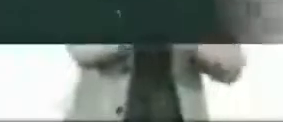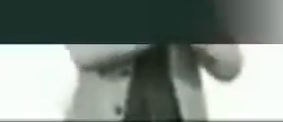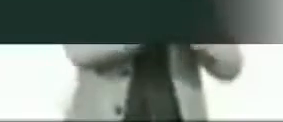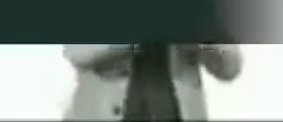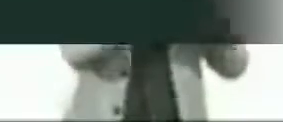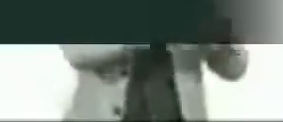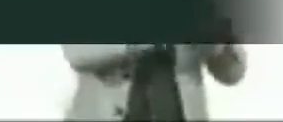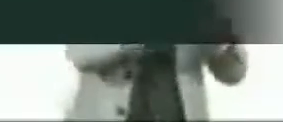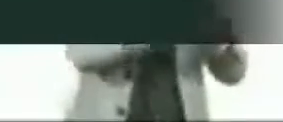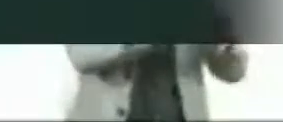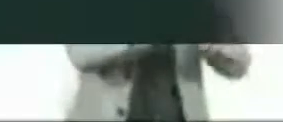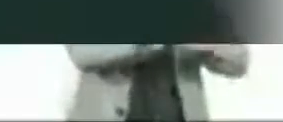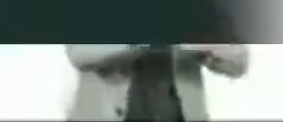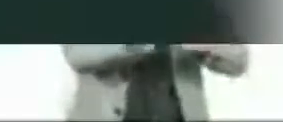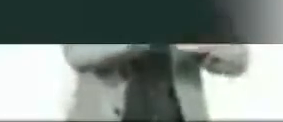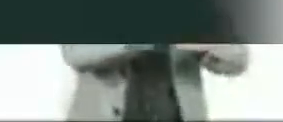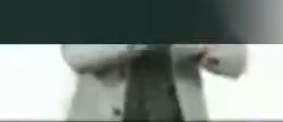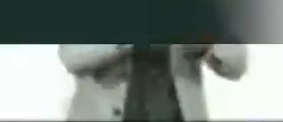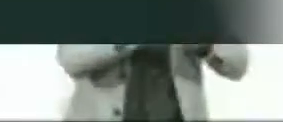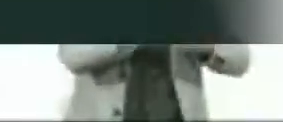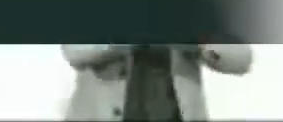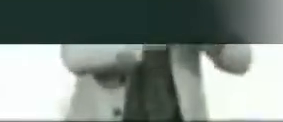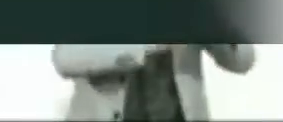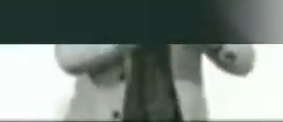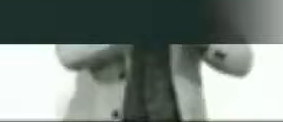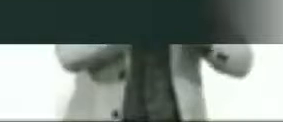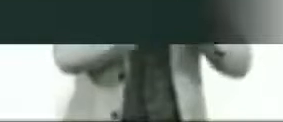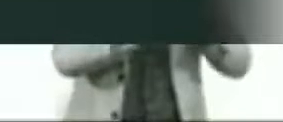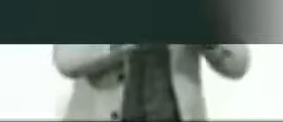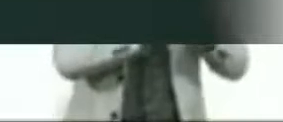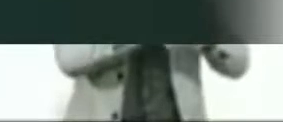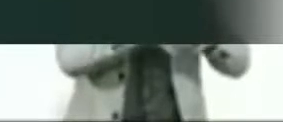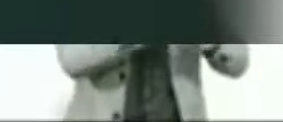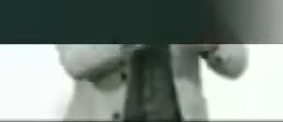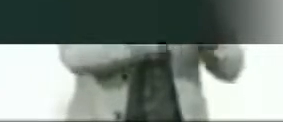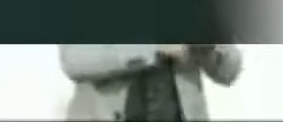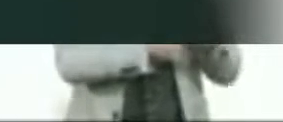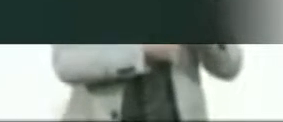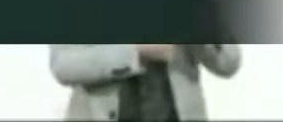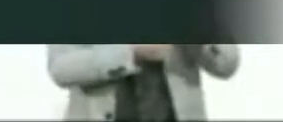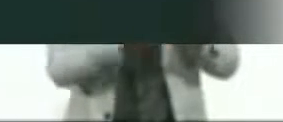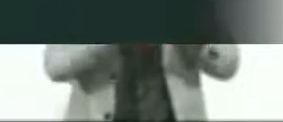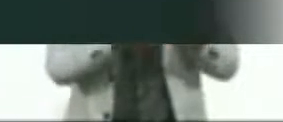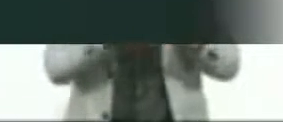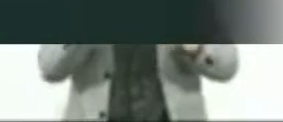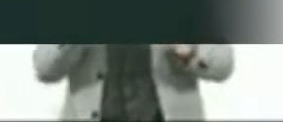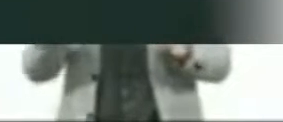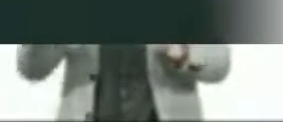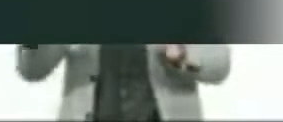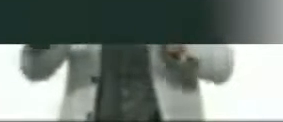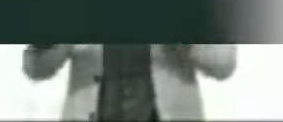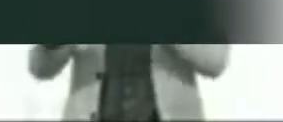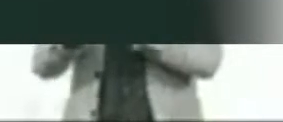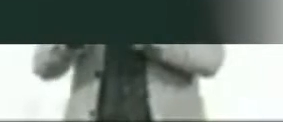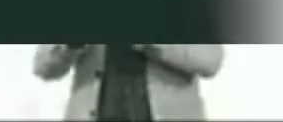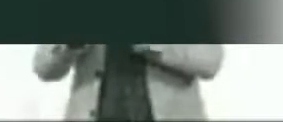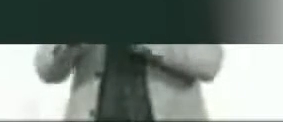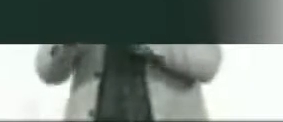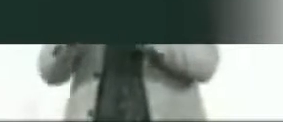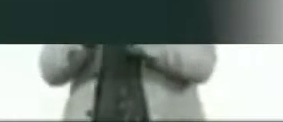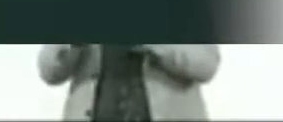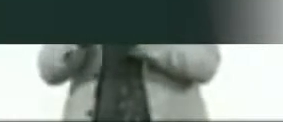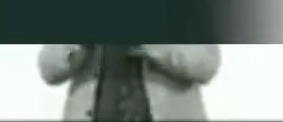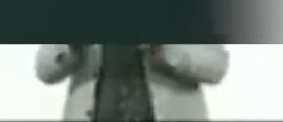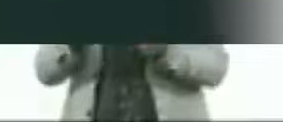La jefa de gobierno de la Ciudad de México, Claudia Sheinbaum, consideró que los ataques al presidente Andrés Manuel López Obrador y sus hijos tienen como objetivo impactar